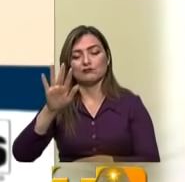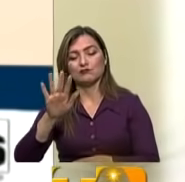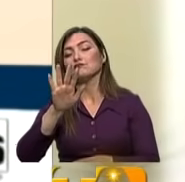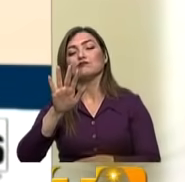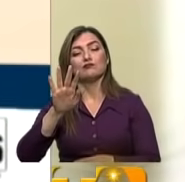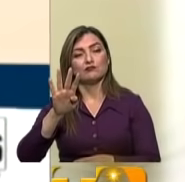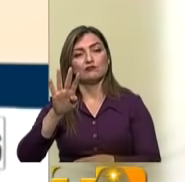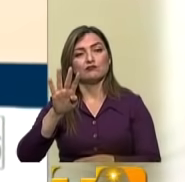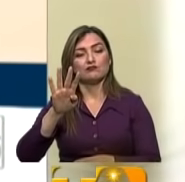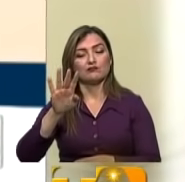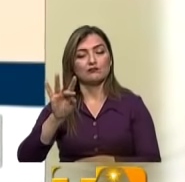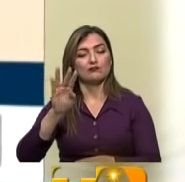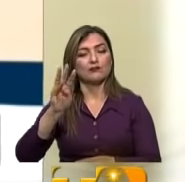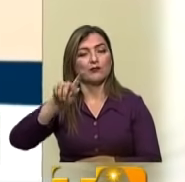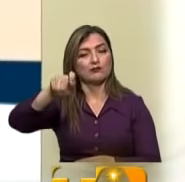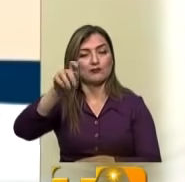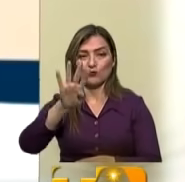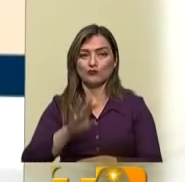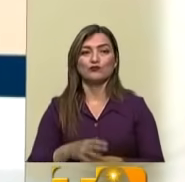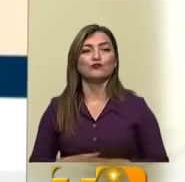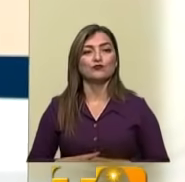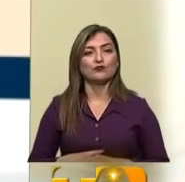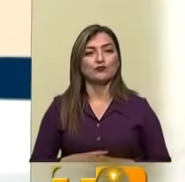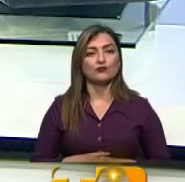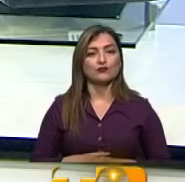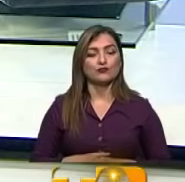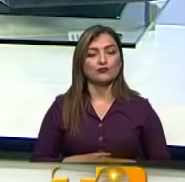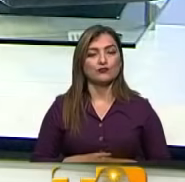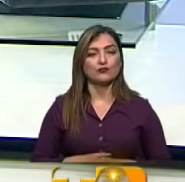1-800-33-5486, o también lo puede hacer con este canal.